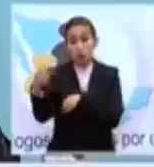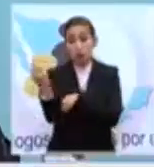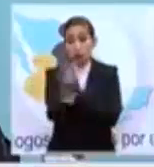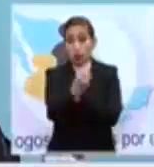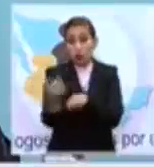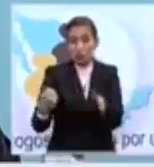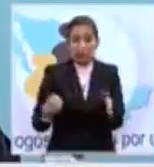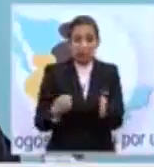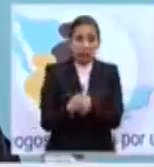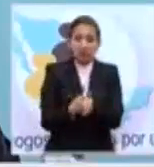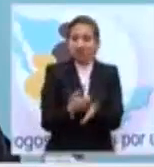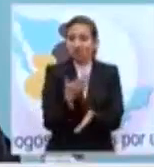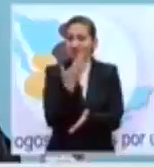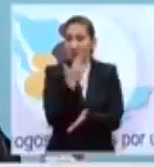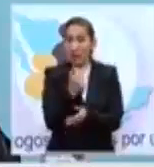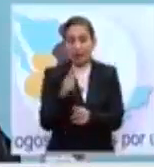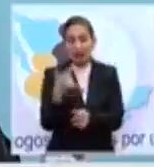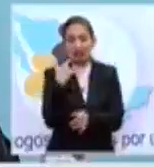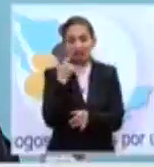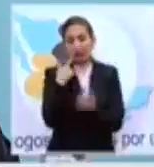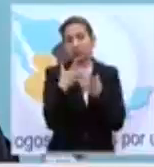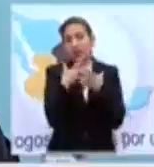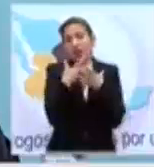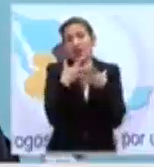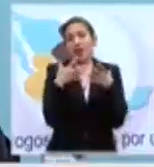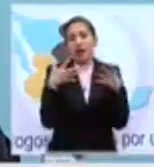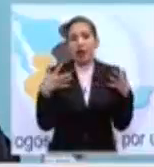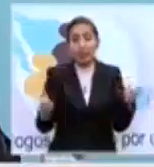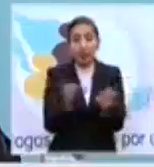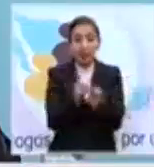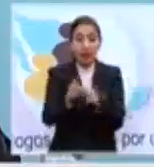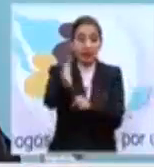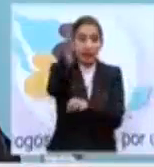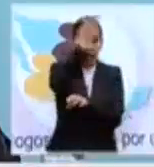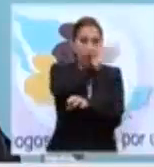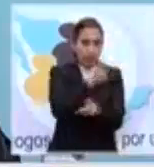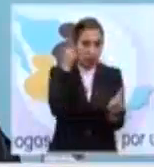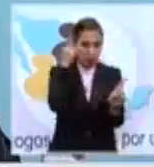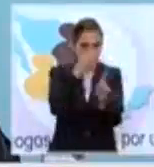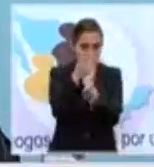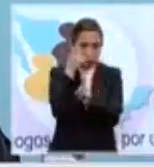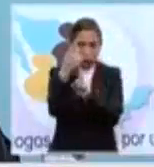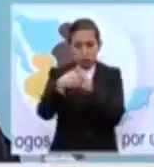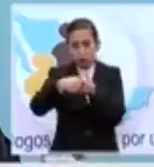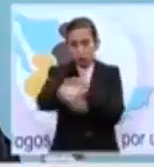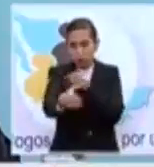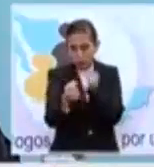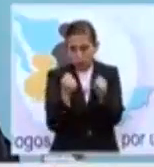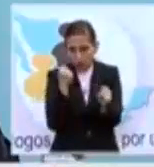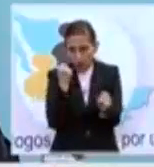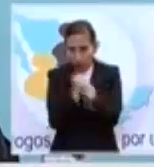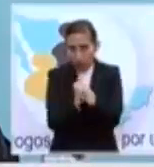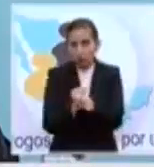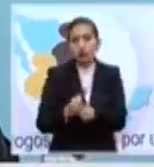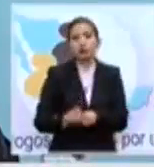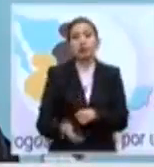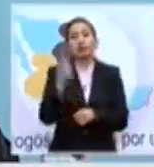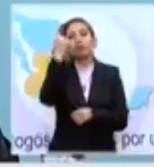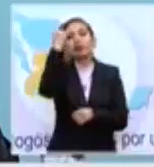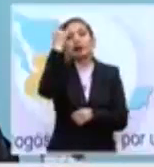básicas. Y ha habido un esfuerzo muy grande desde que se plantearon los objetivos del milenio